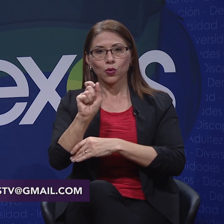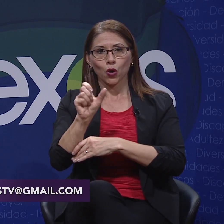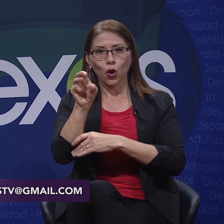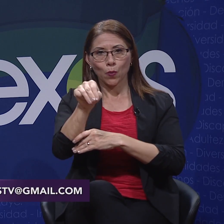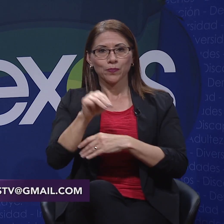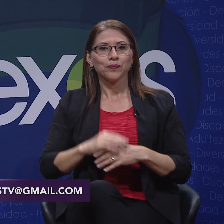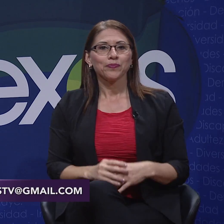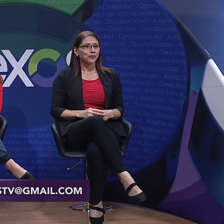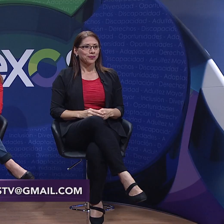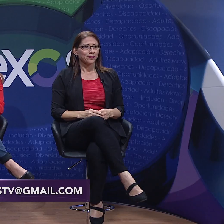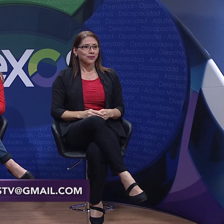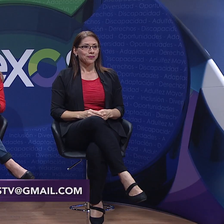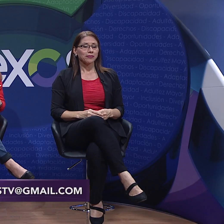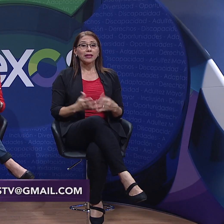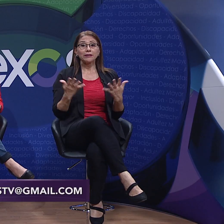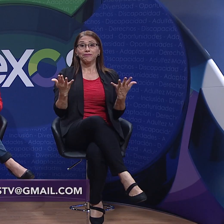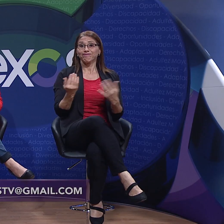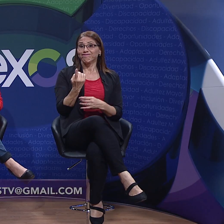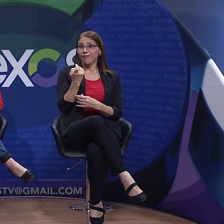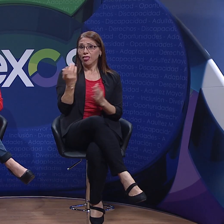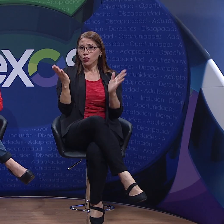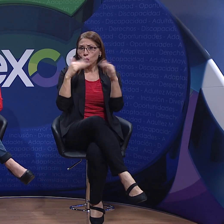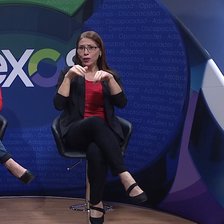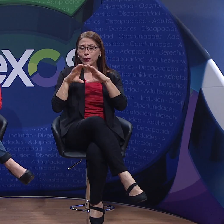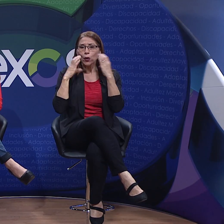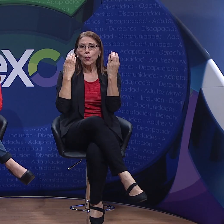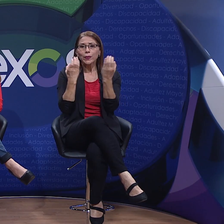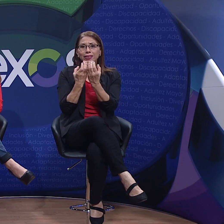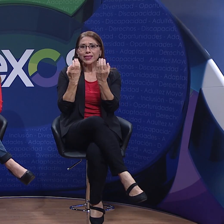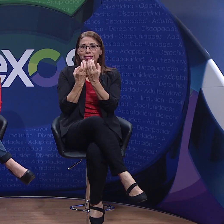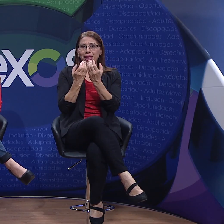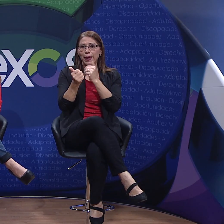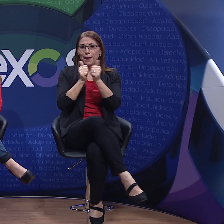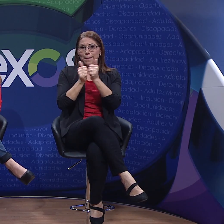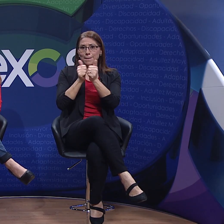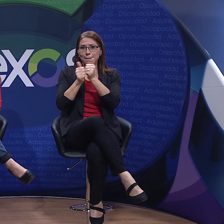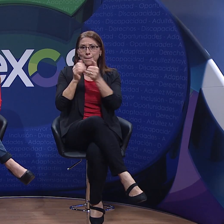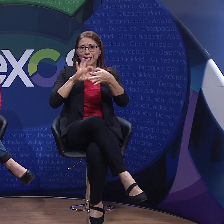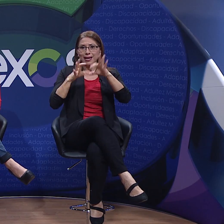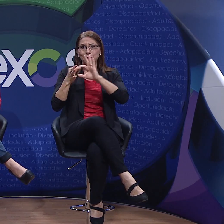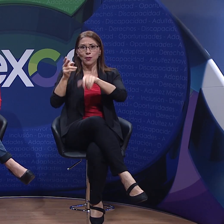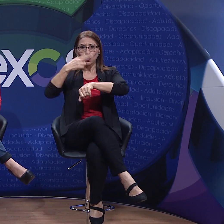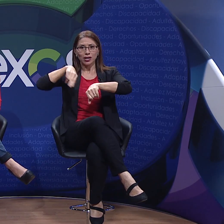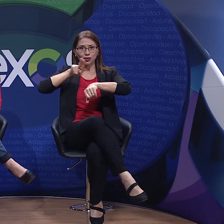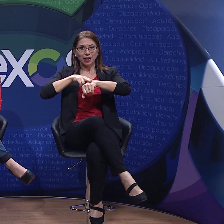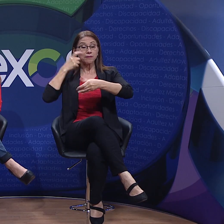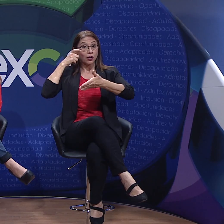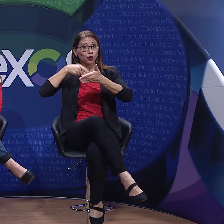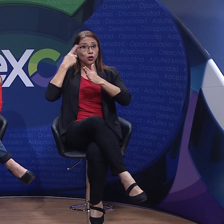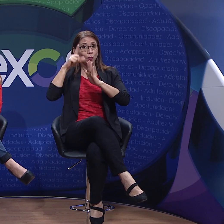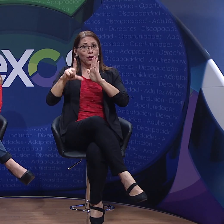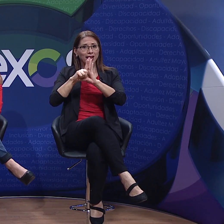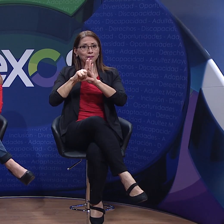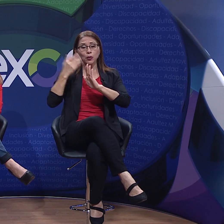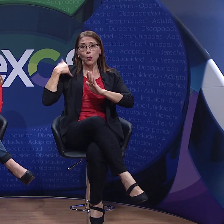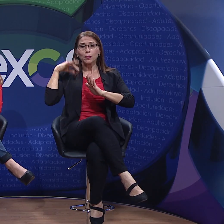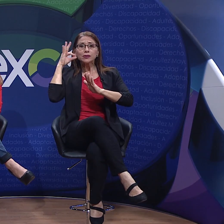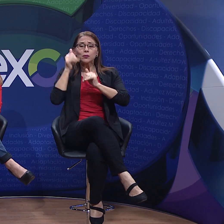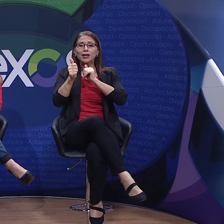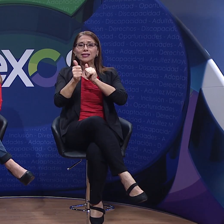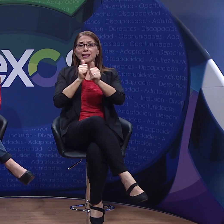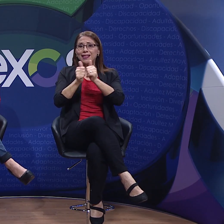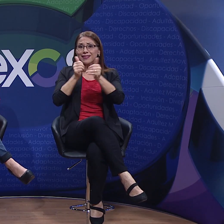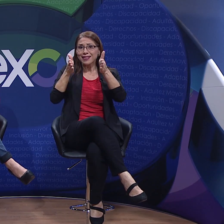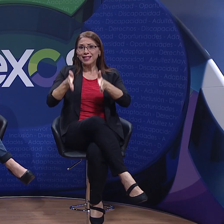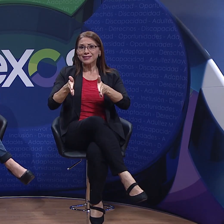nexostv@gmail.com. Y ante la carencia de un Comité Paralímpico Nacional reconocido por ley, los atletas y las atletas